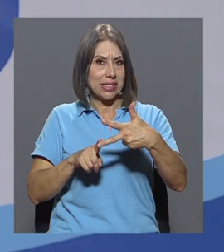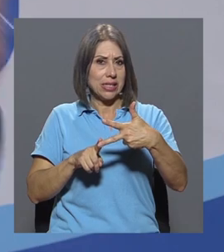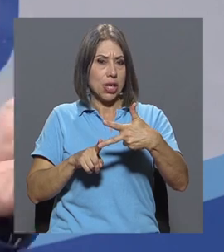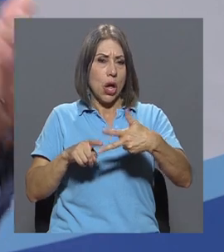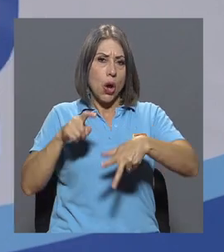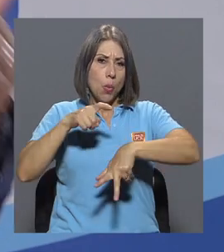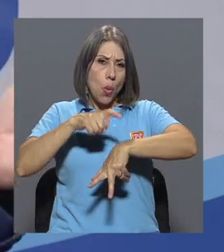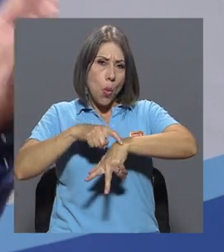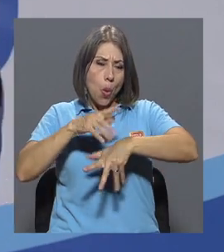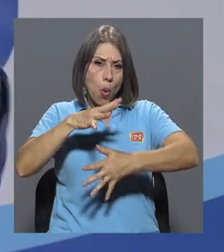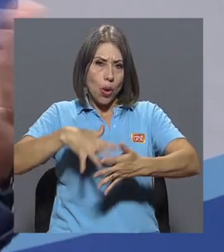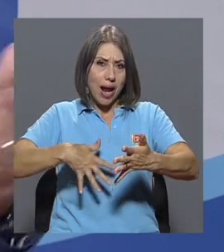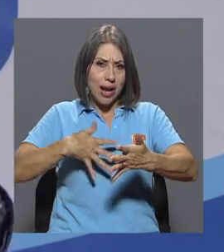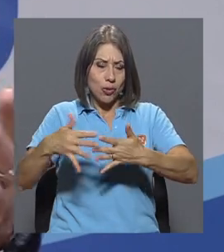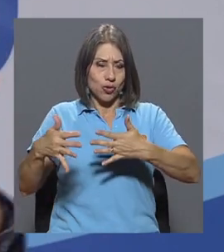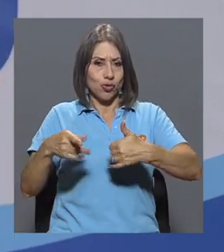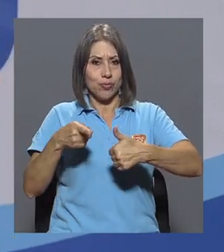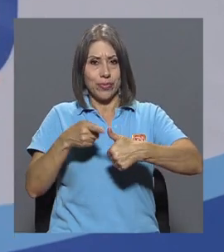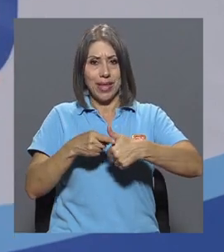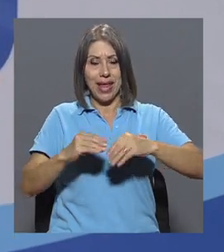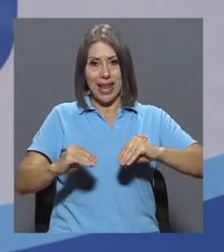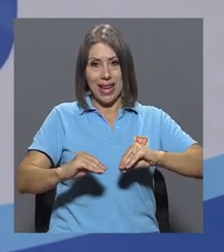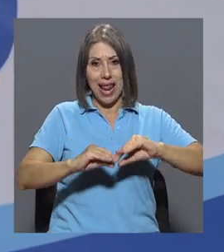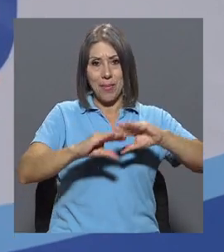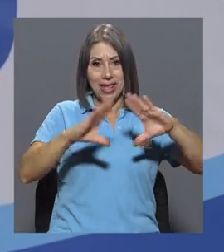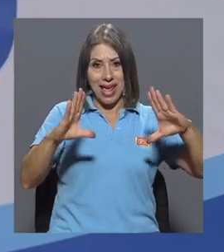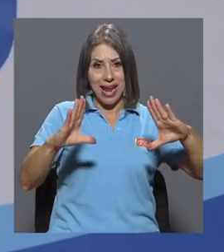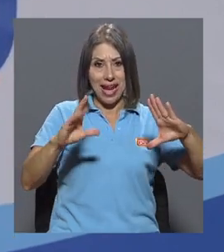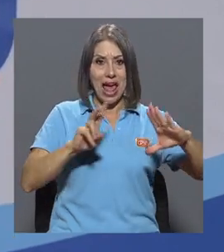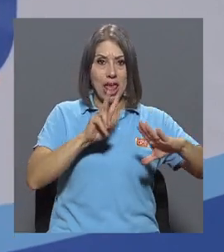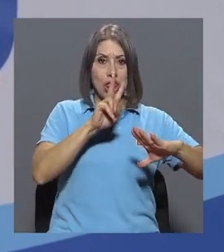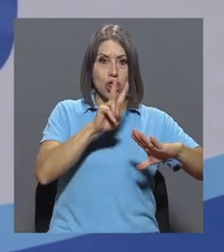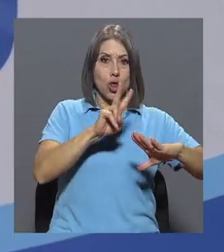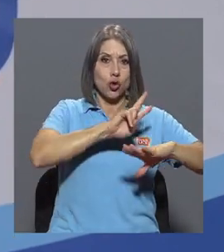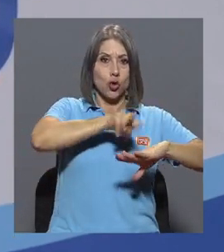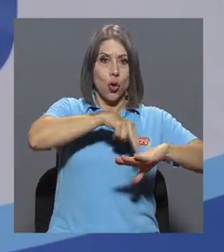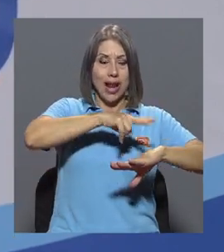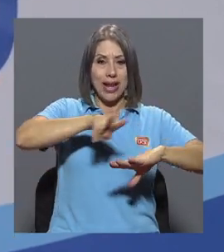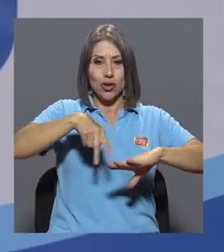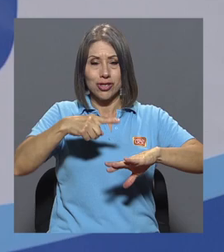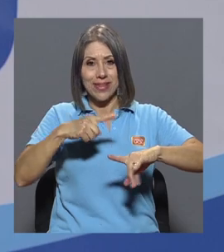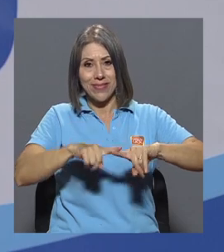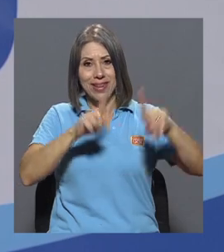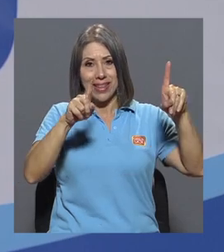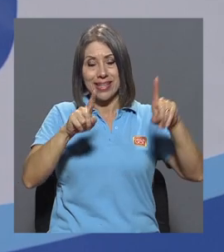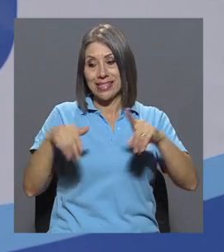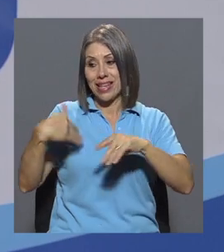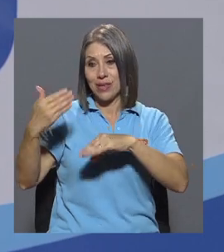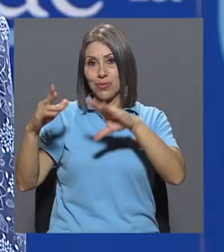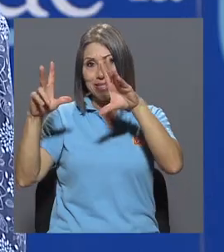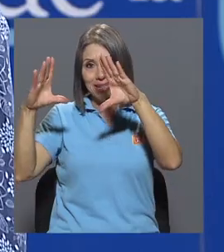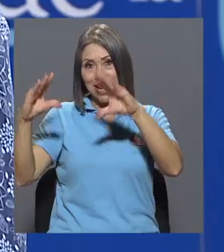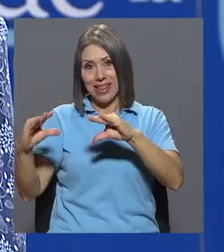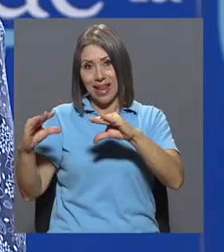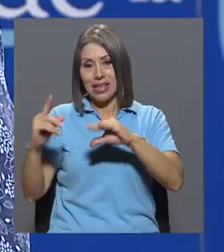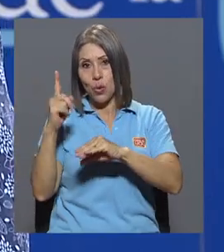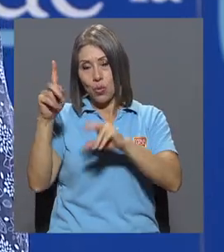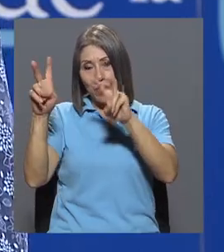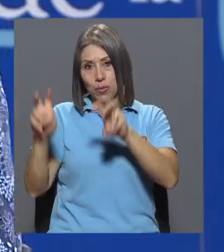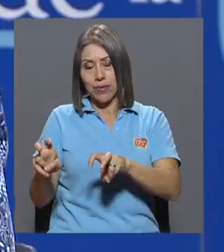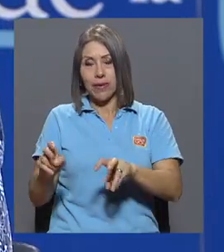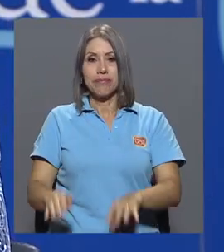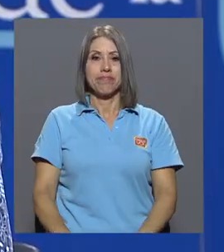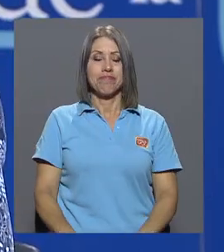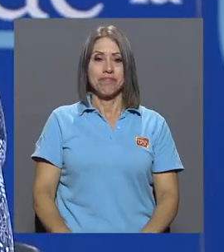en la mañana en dos horarios y en la tarde una una prueba pero